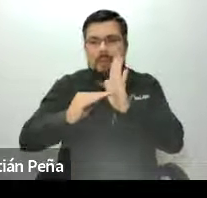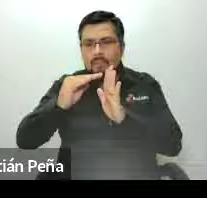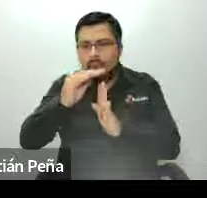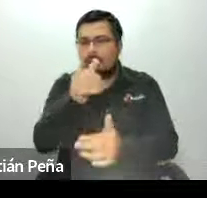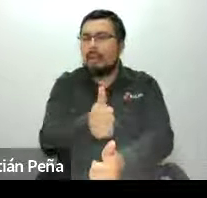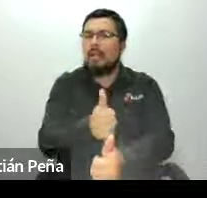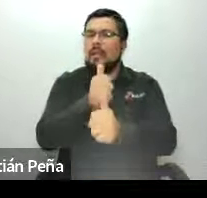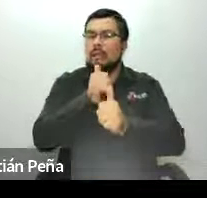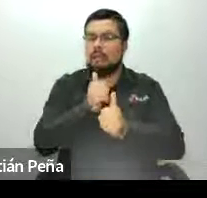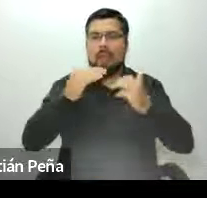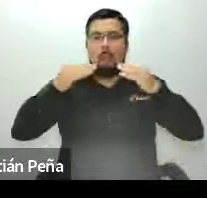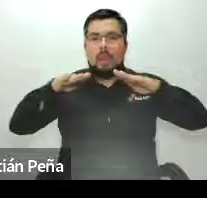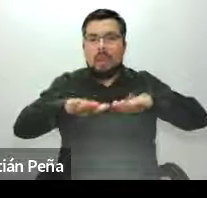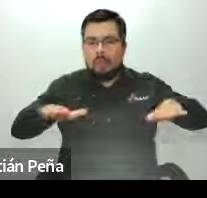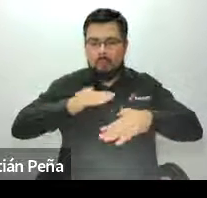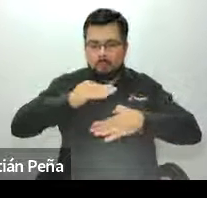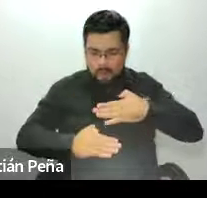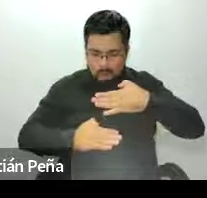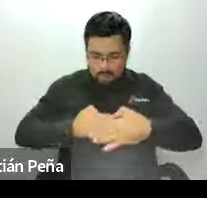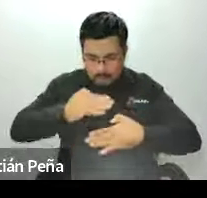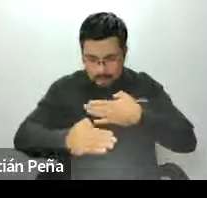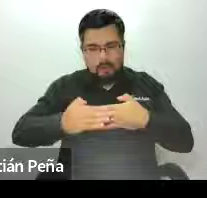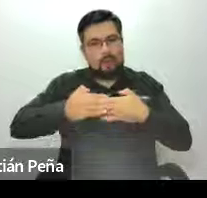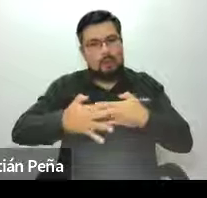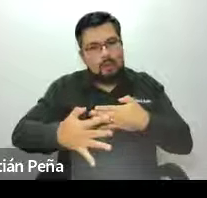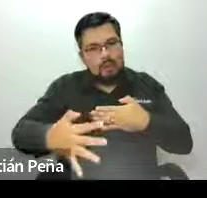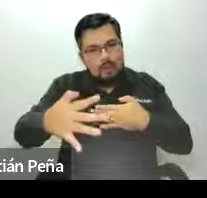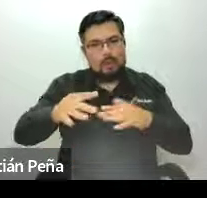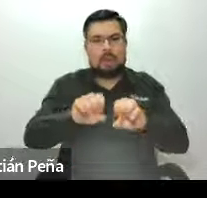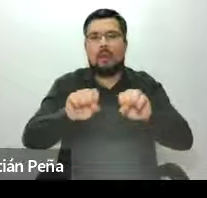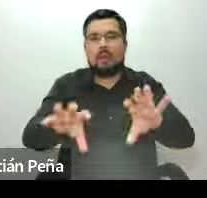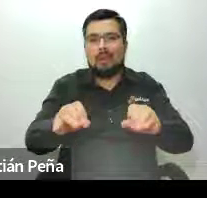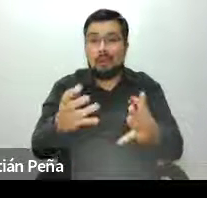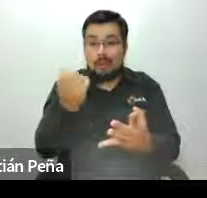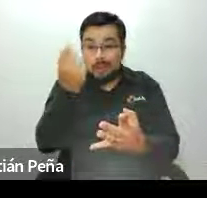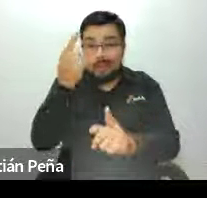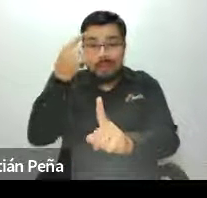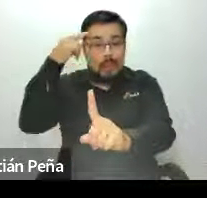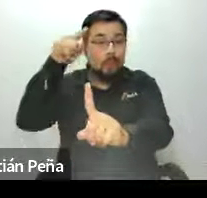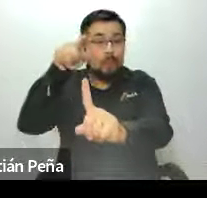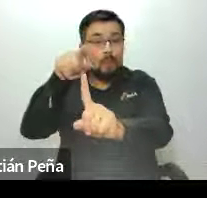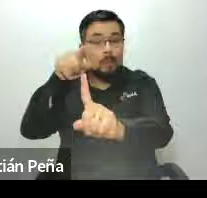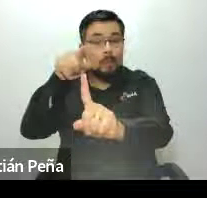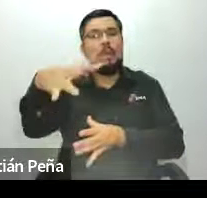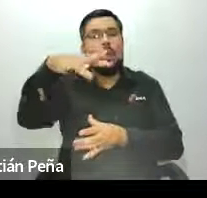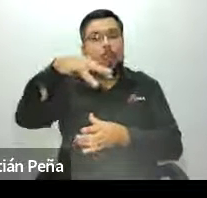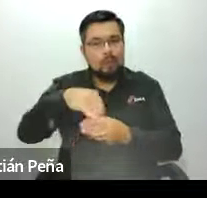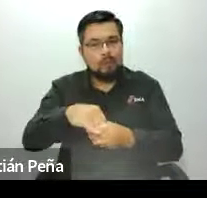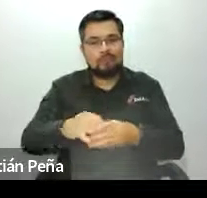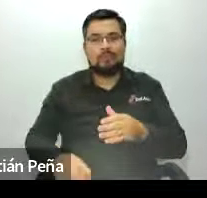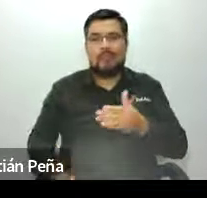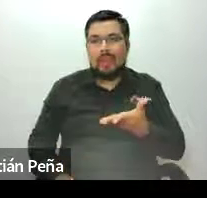su trayectoria educativa, pero en sí mismo, o sea, como que el objetivo es inclusivo en sí mismo, ¿no? Es un objetivo que no es necesario